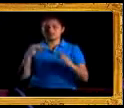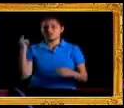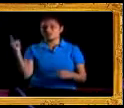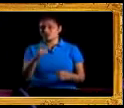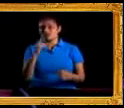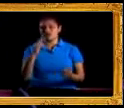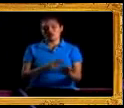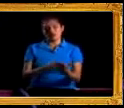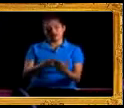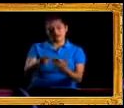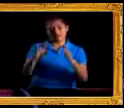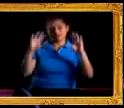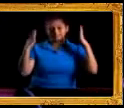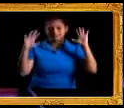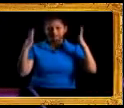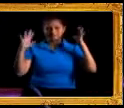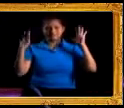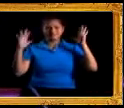honra.